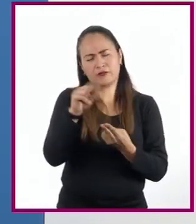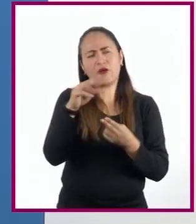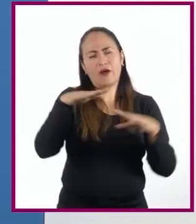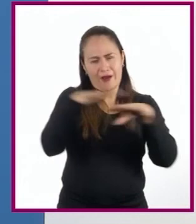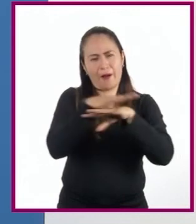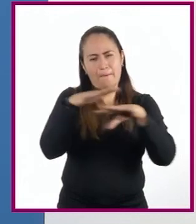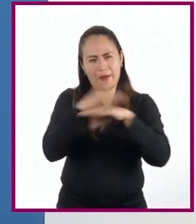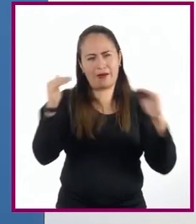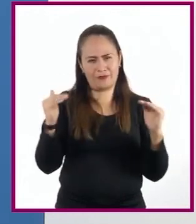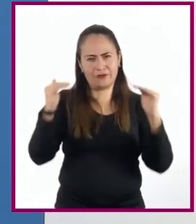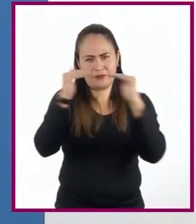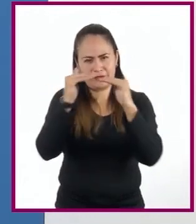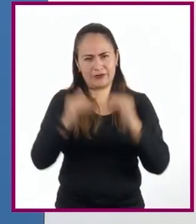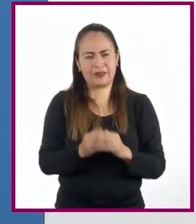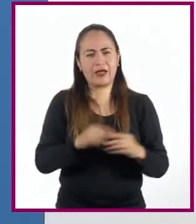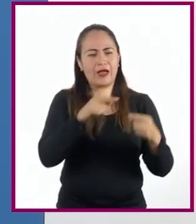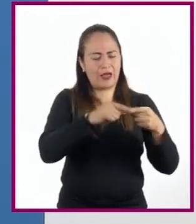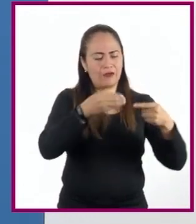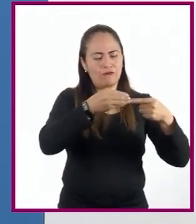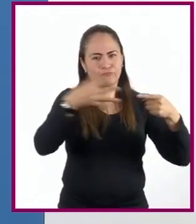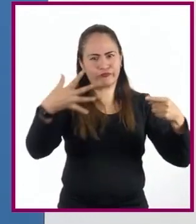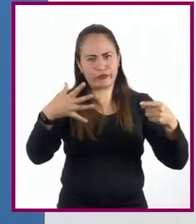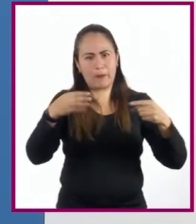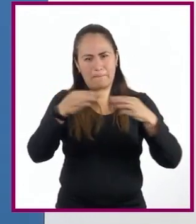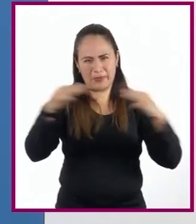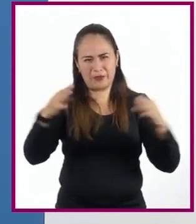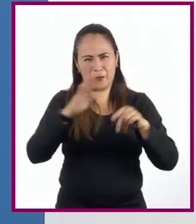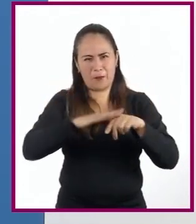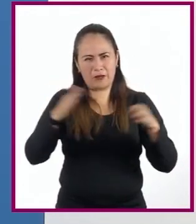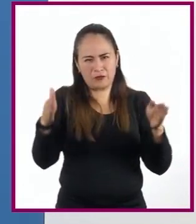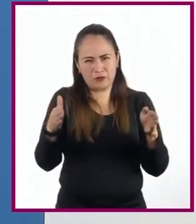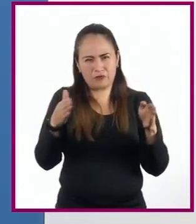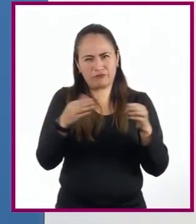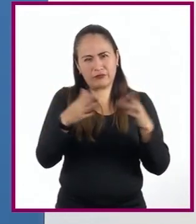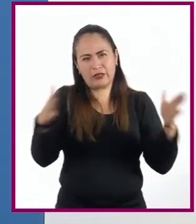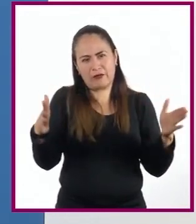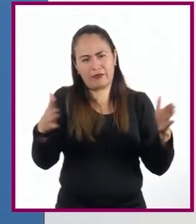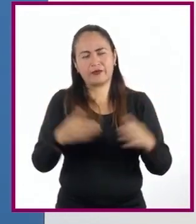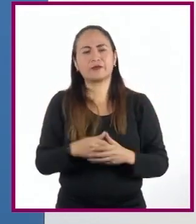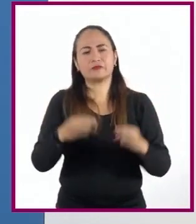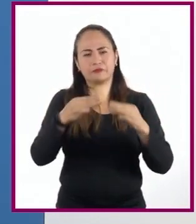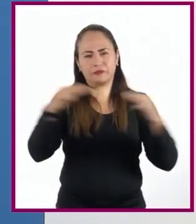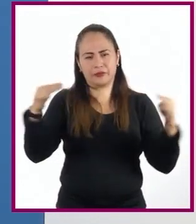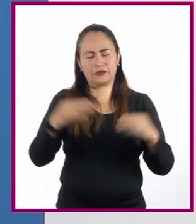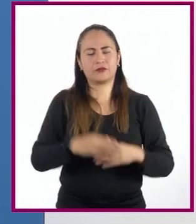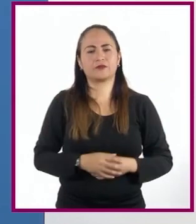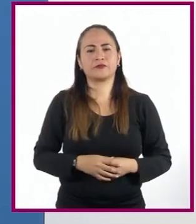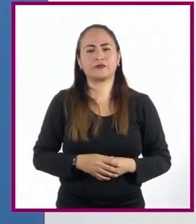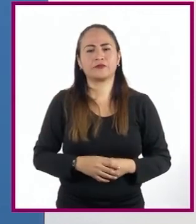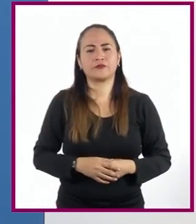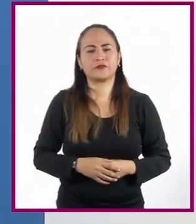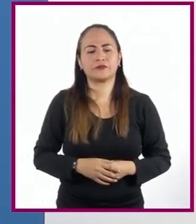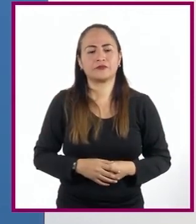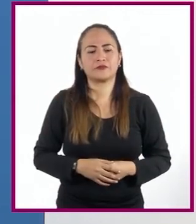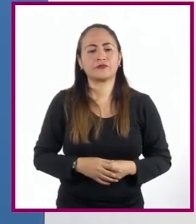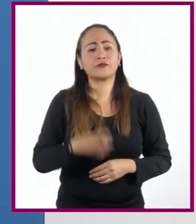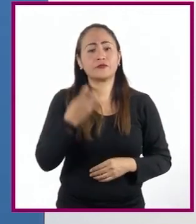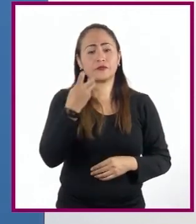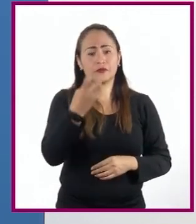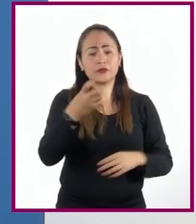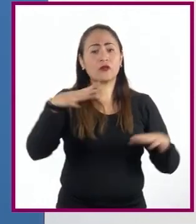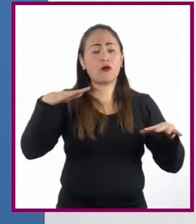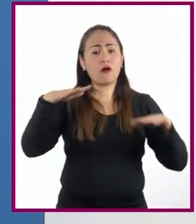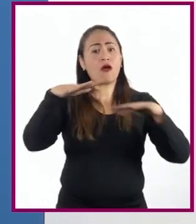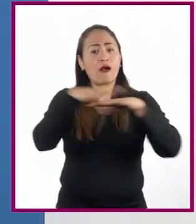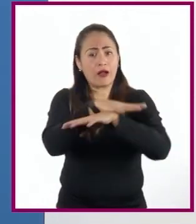anterior fue convertir de submúltiplos a la unidad fundamental base, el metro. Por esa razón es que la conversión